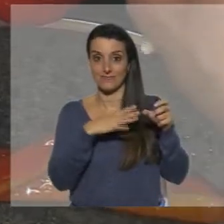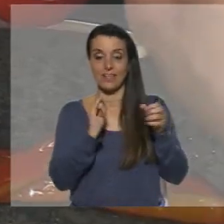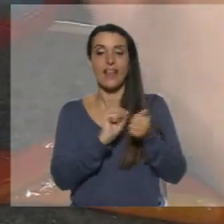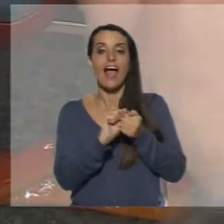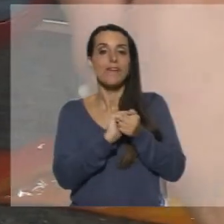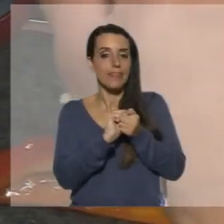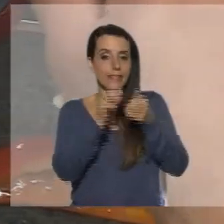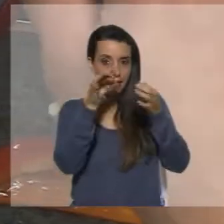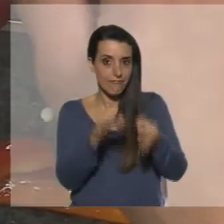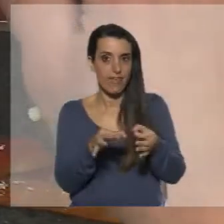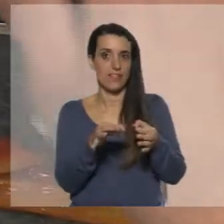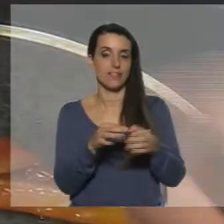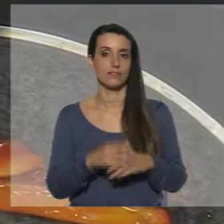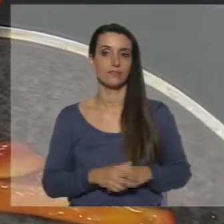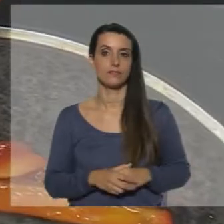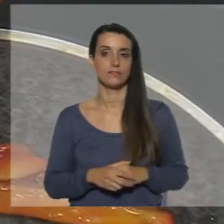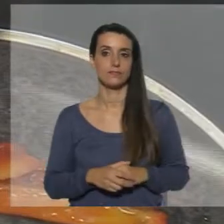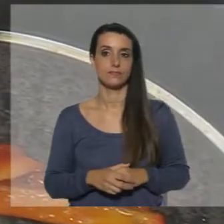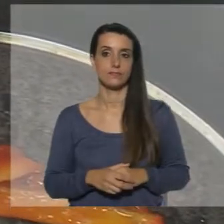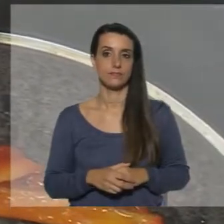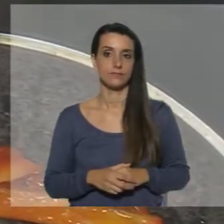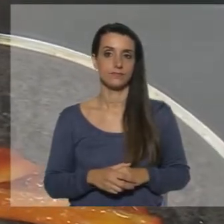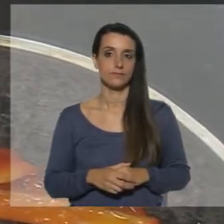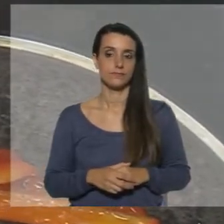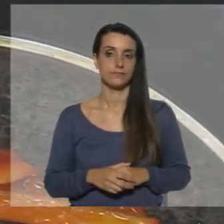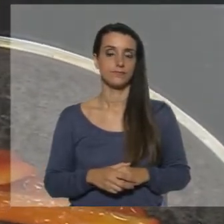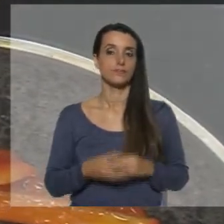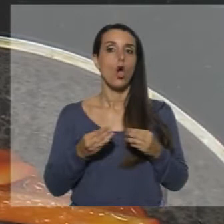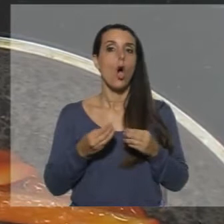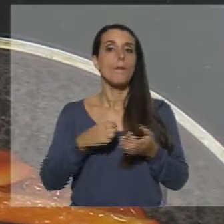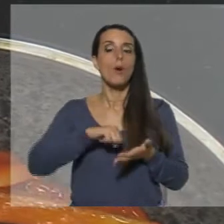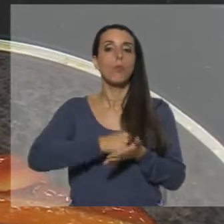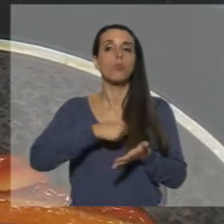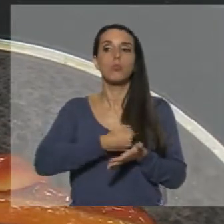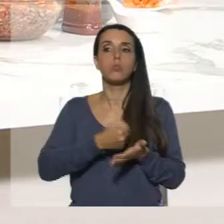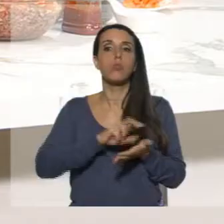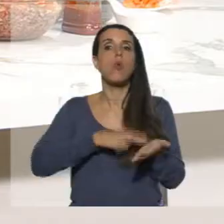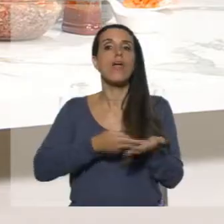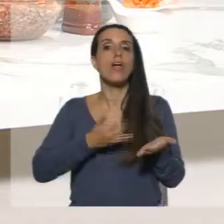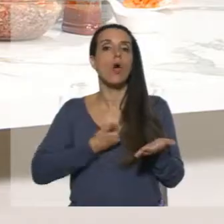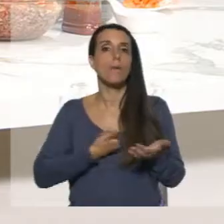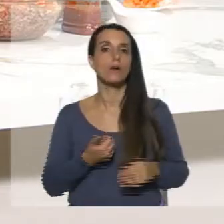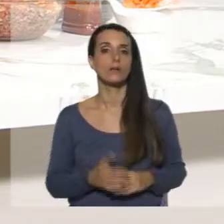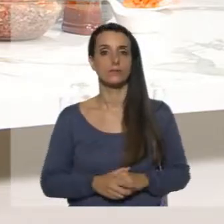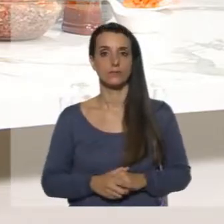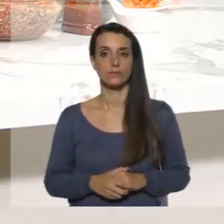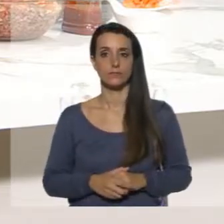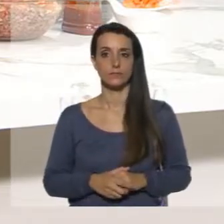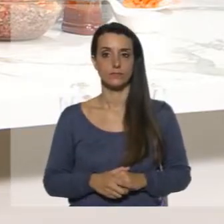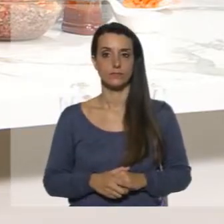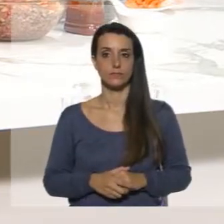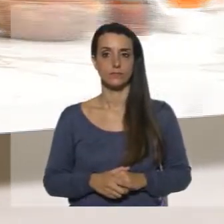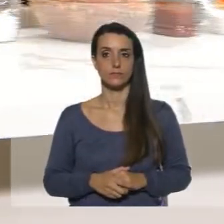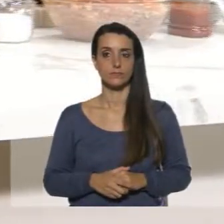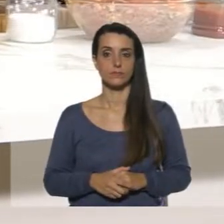bien cepilladas. Sara, deja... ¿Cómo haces el puré de papa, Sara? Contame. La papa la cortás